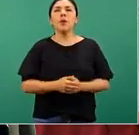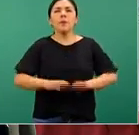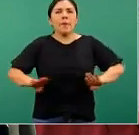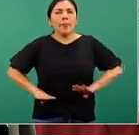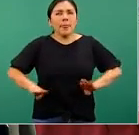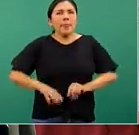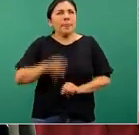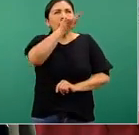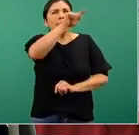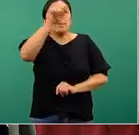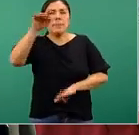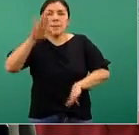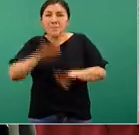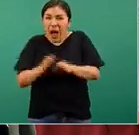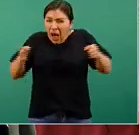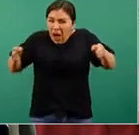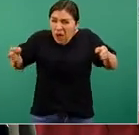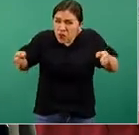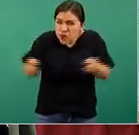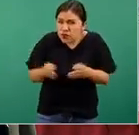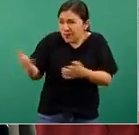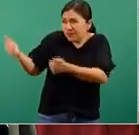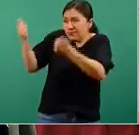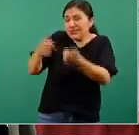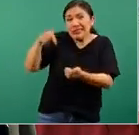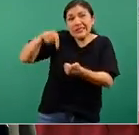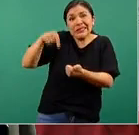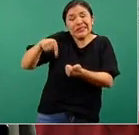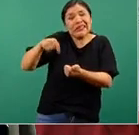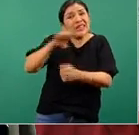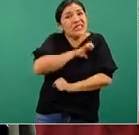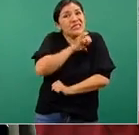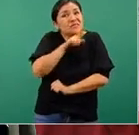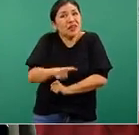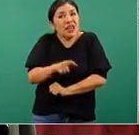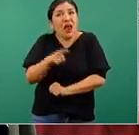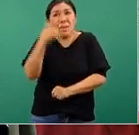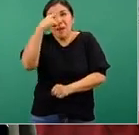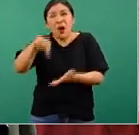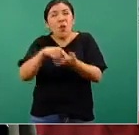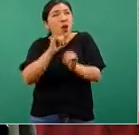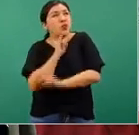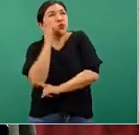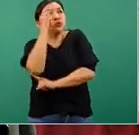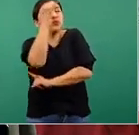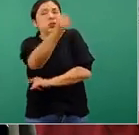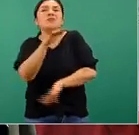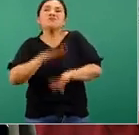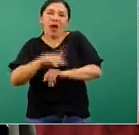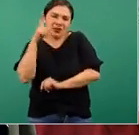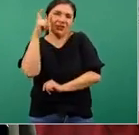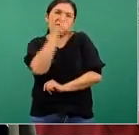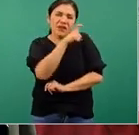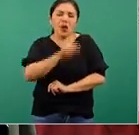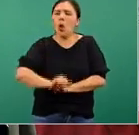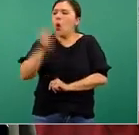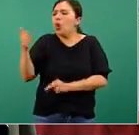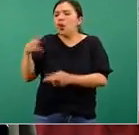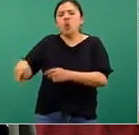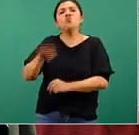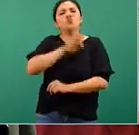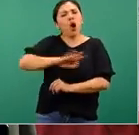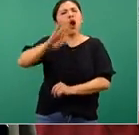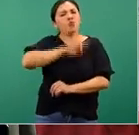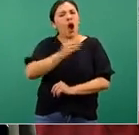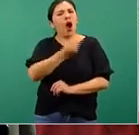condiciones de alta refrigeración o de congelación para las zonas rurales dispersas que las vacunas que no requieren refrigeración. Pero